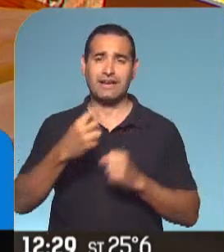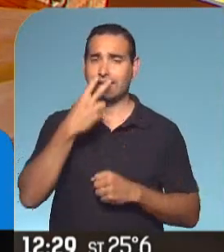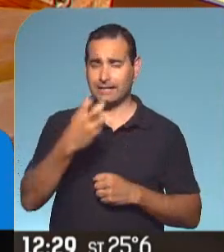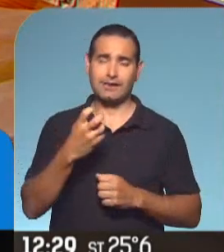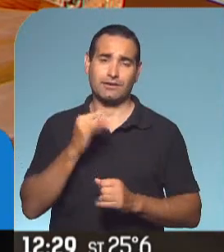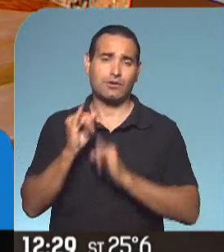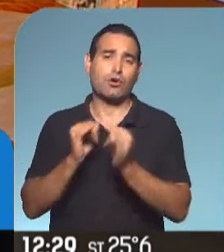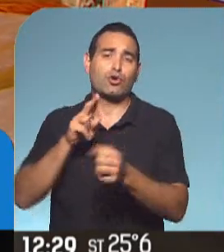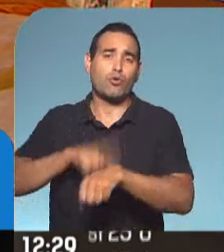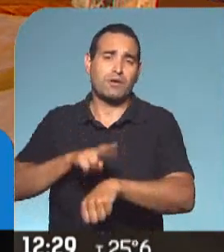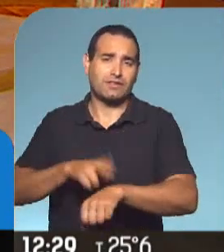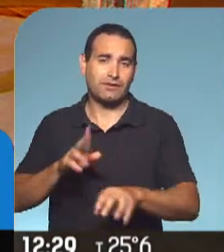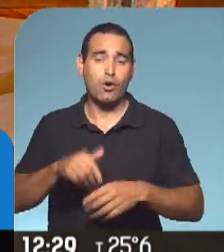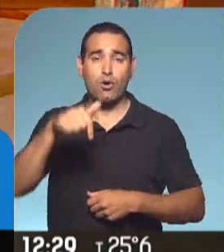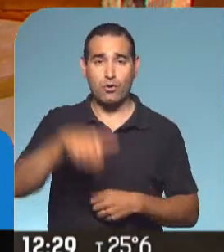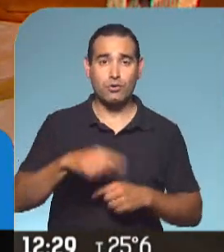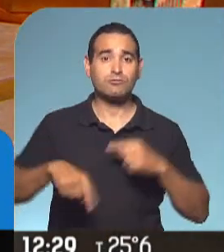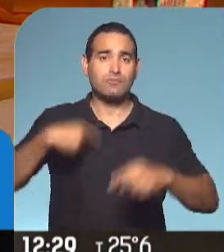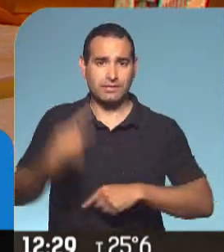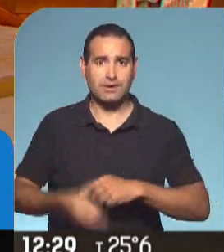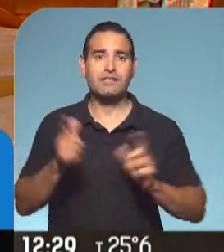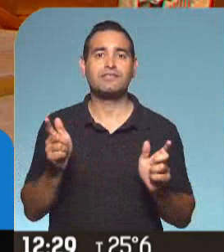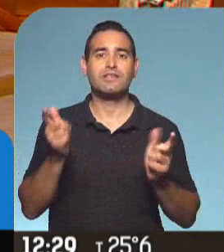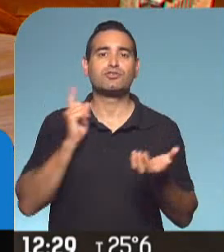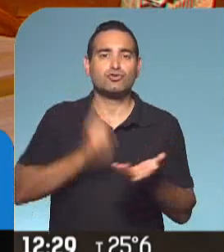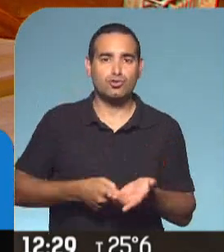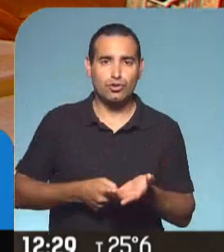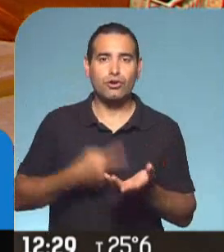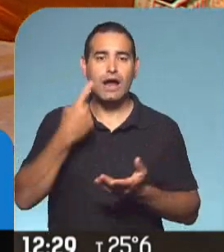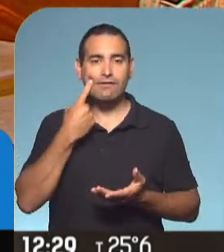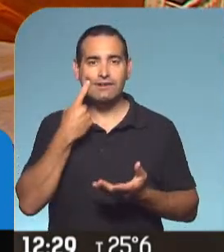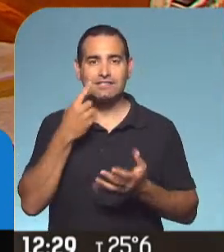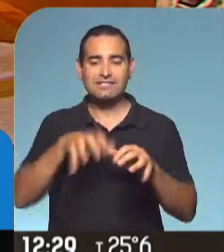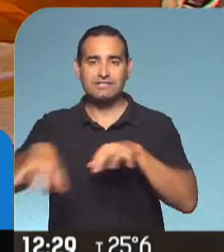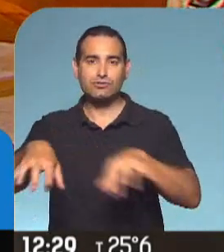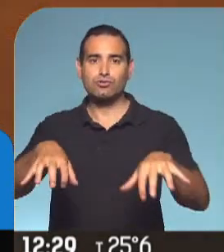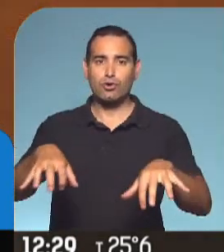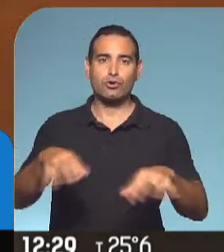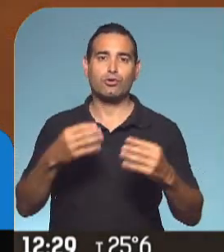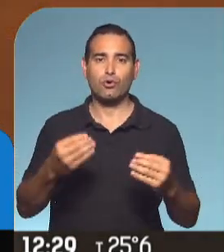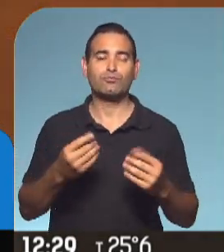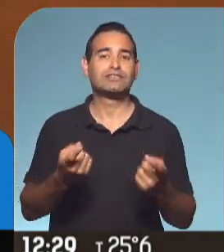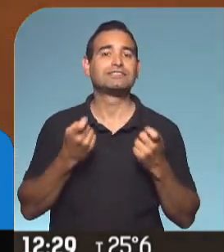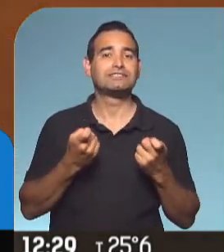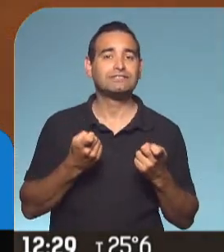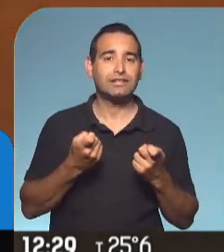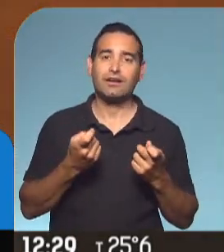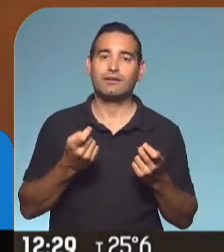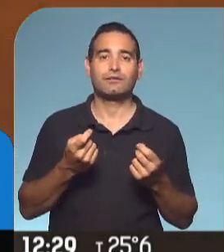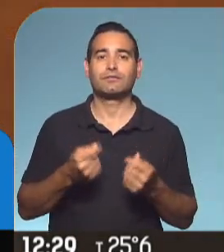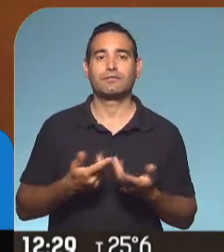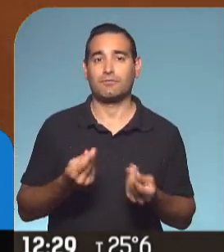esas tarifas. Hoy y mañana lo que se determina es la posición de los diferentes sectores en cuanto a la necesidad de una